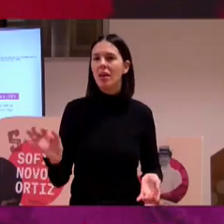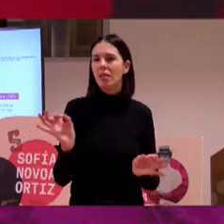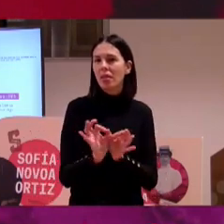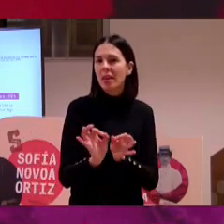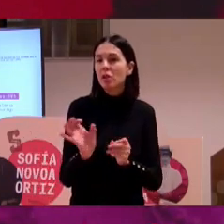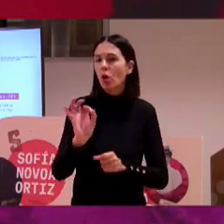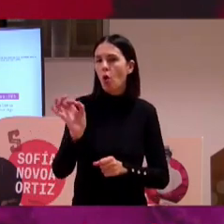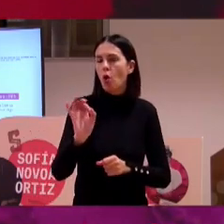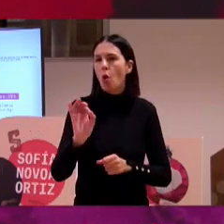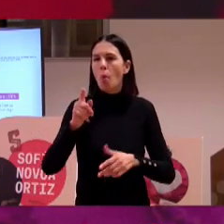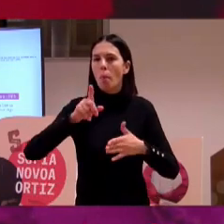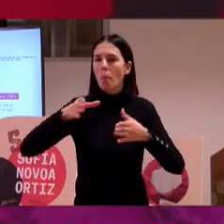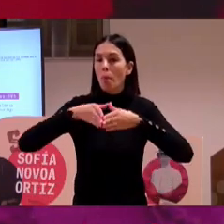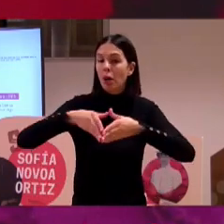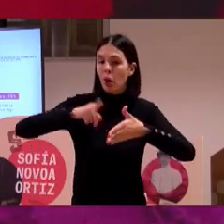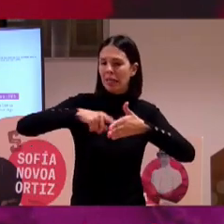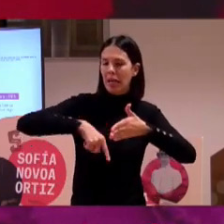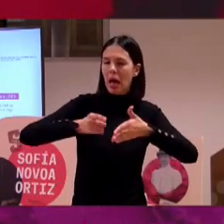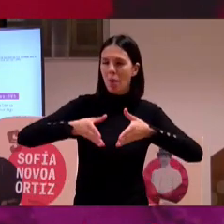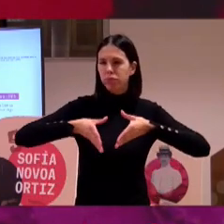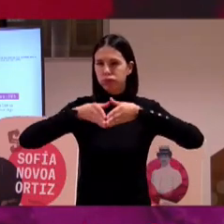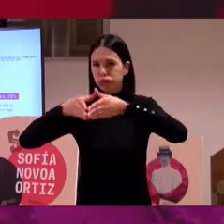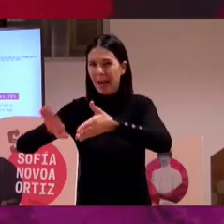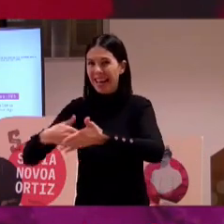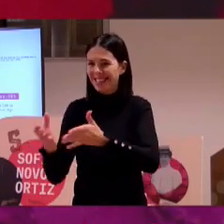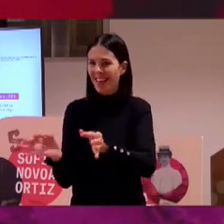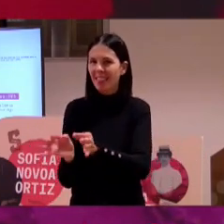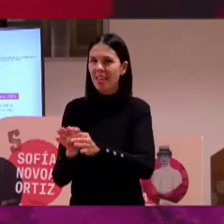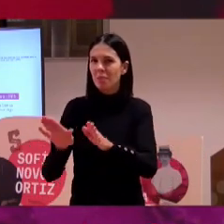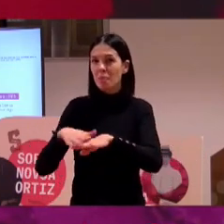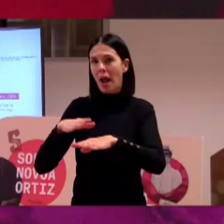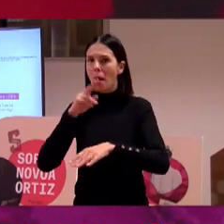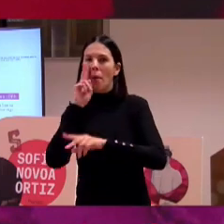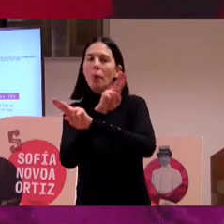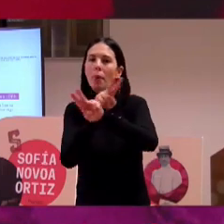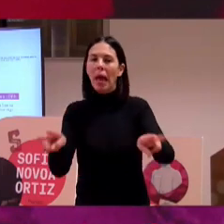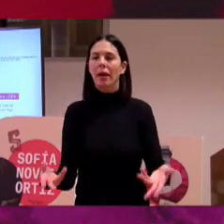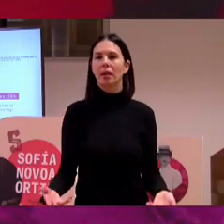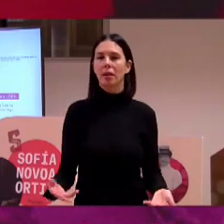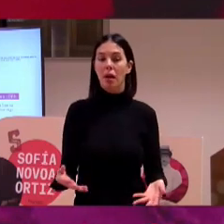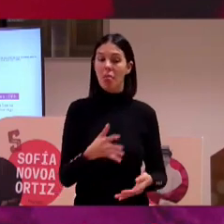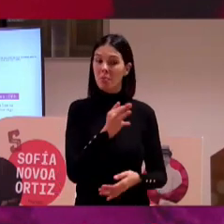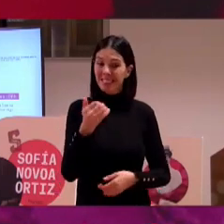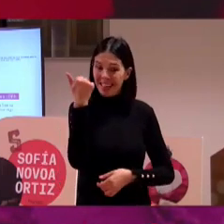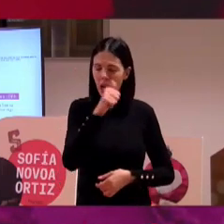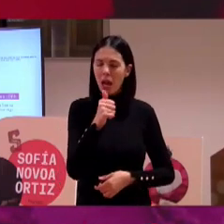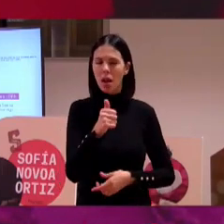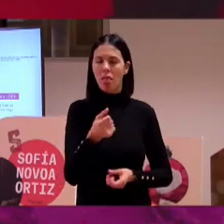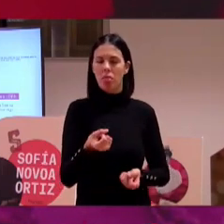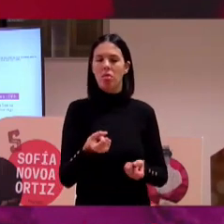un barco e o levaba as cíes para ver, esas cousas. Entón, e ademais, el